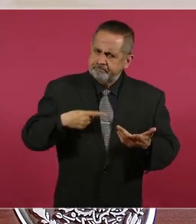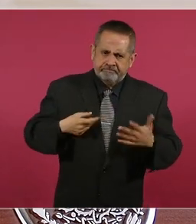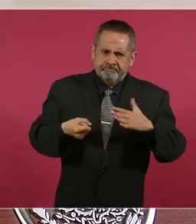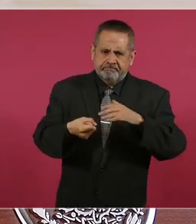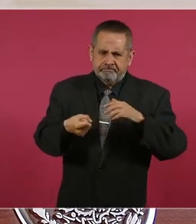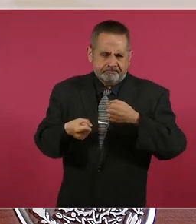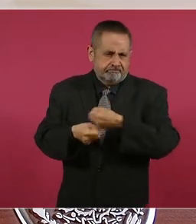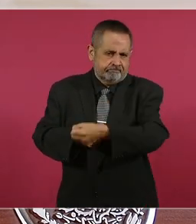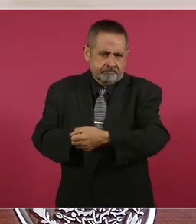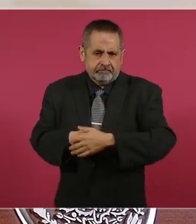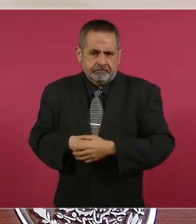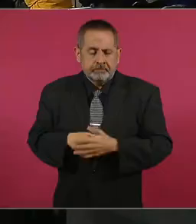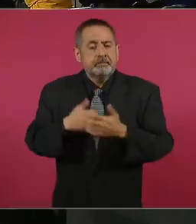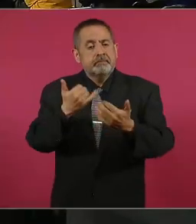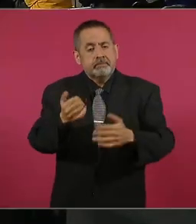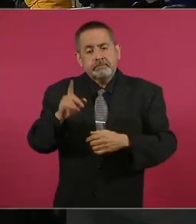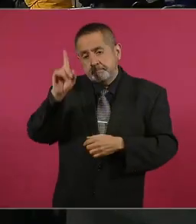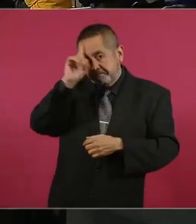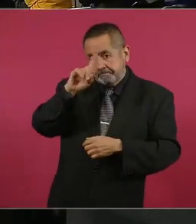una recomendación general